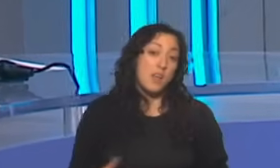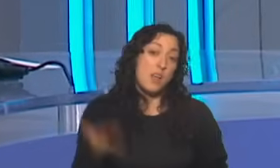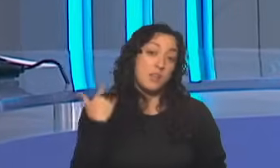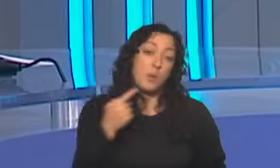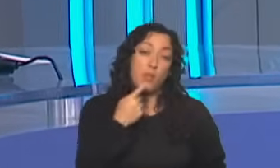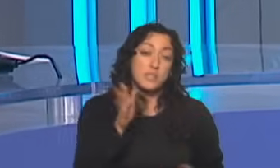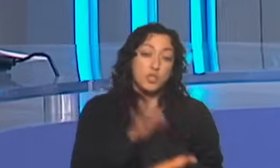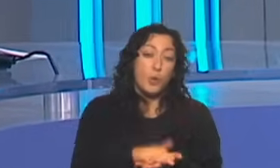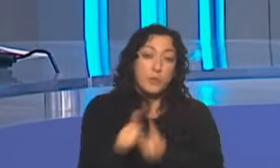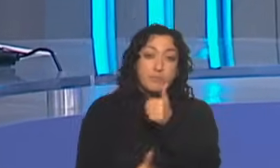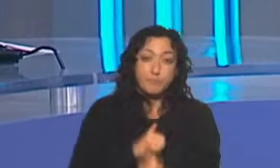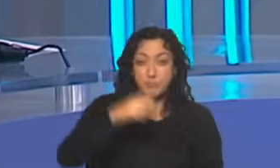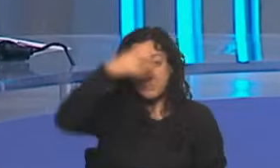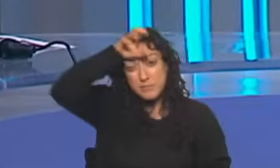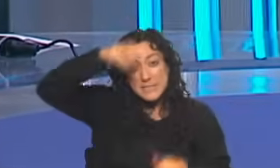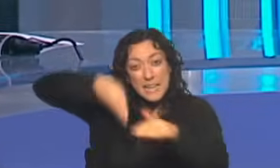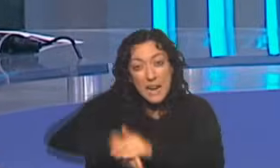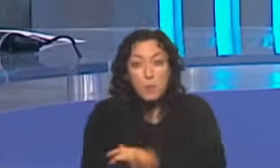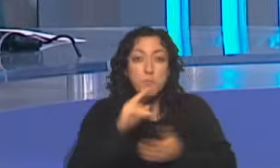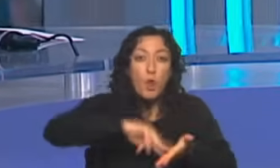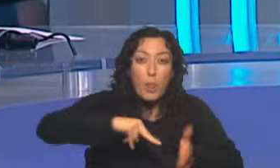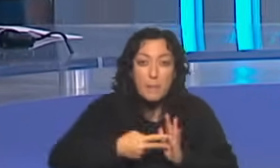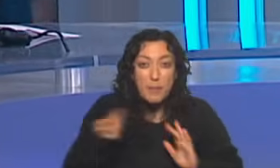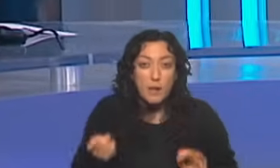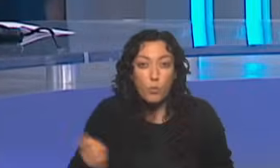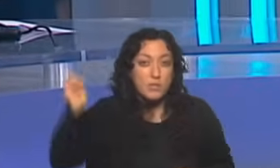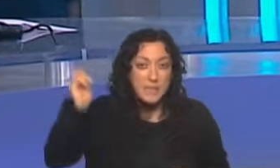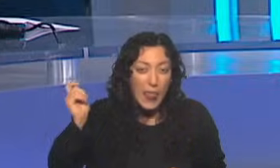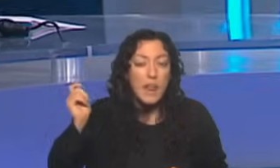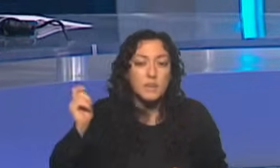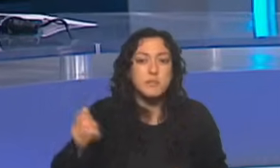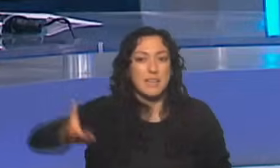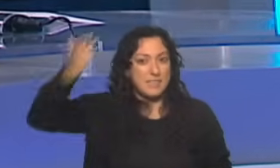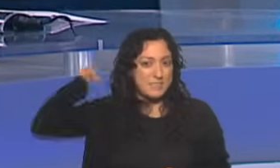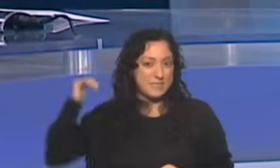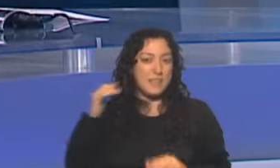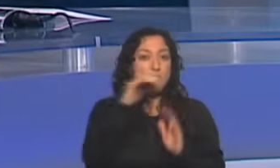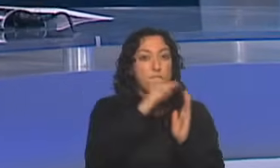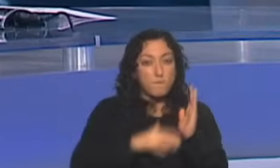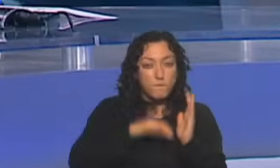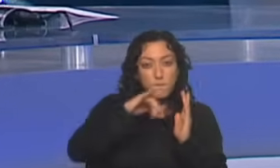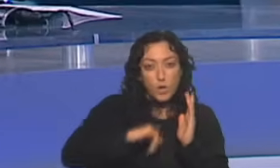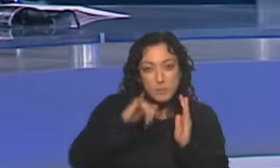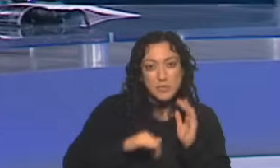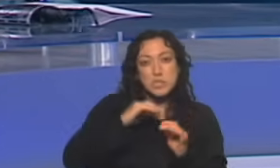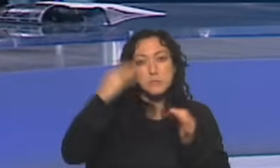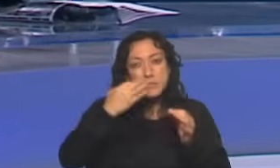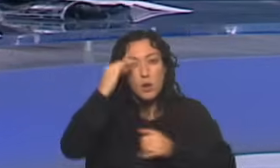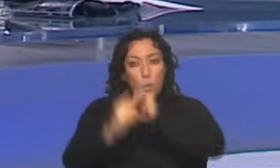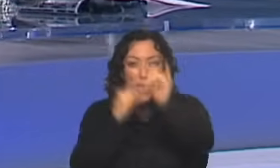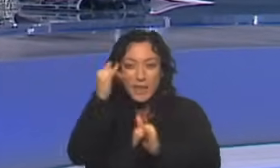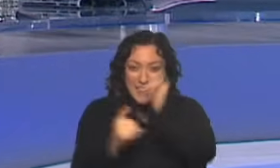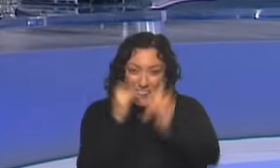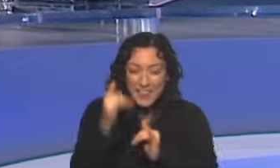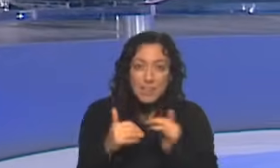minera con serios problemas judiciales. Casualmente lo plasmamos ediciones atrás en un informe especial. Y